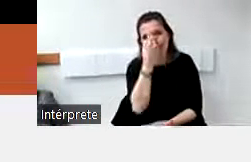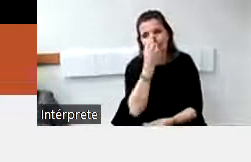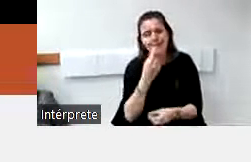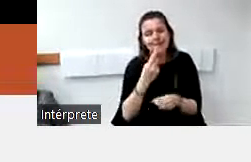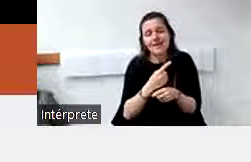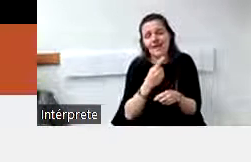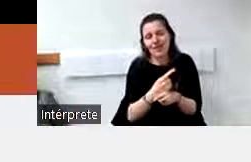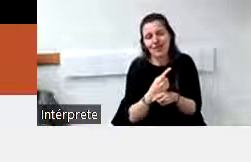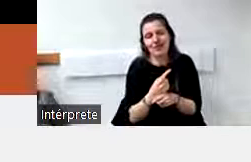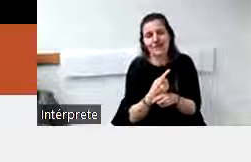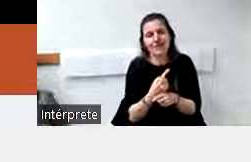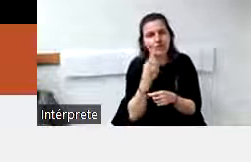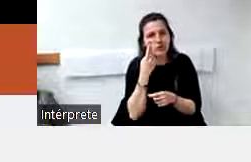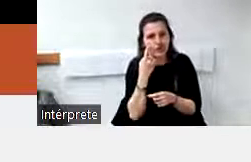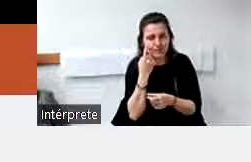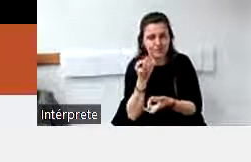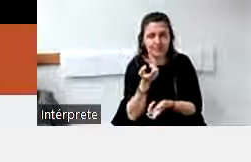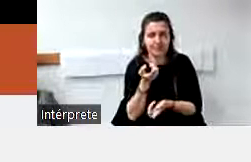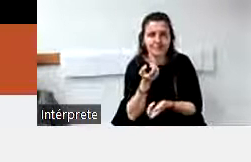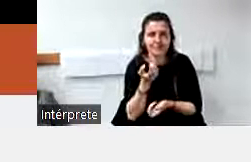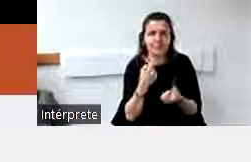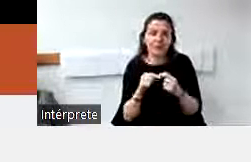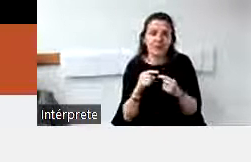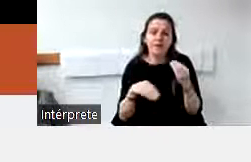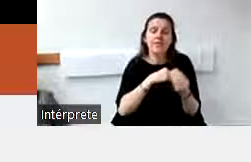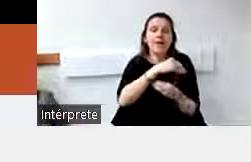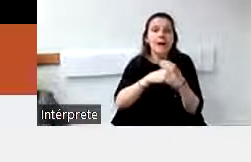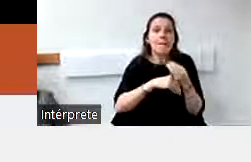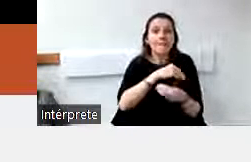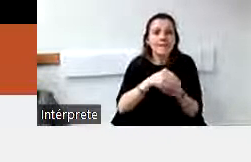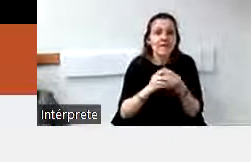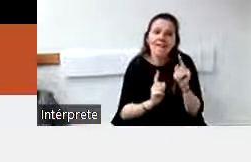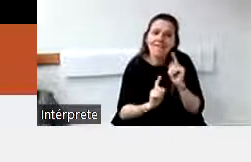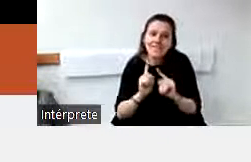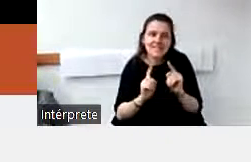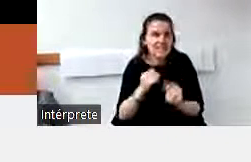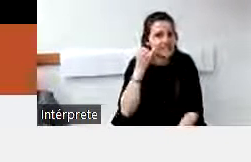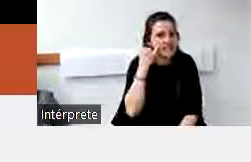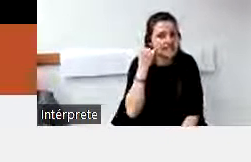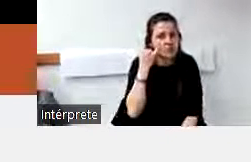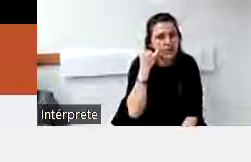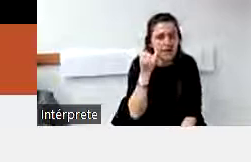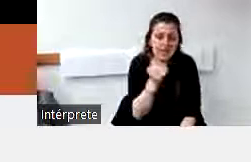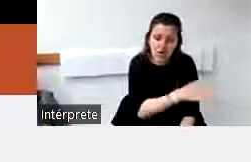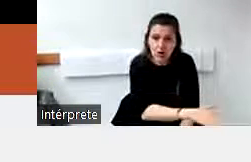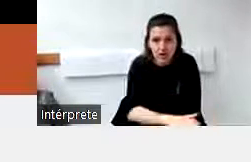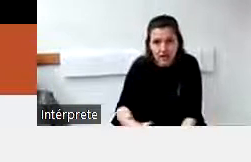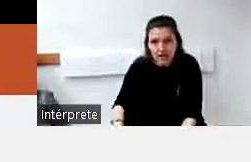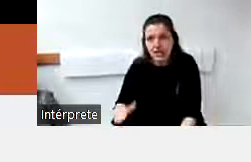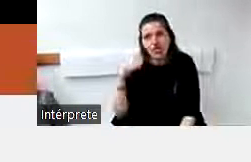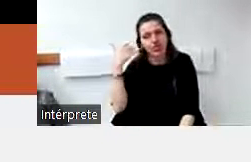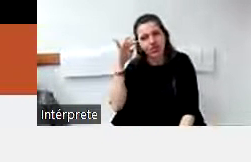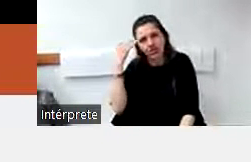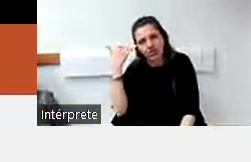por eso que para muchas familias, la sexualidad de sus niños, niñas y adolescentes genera